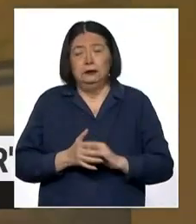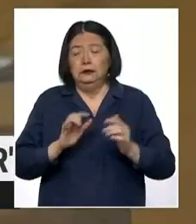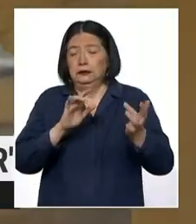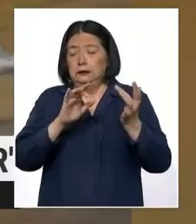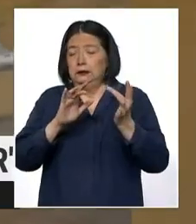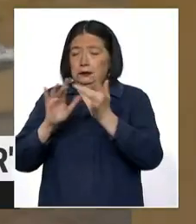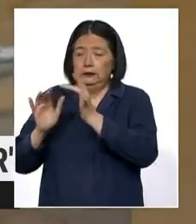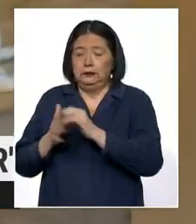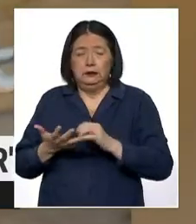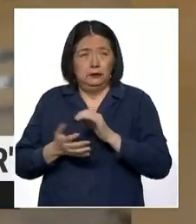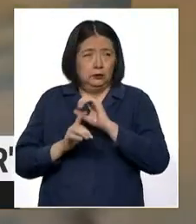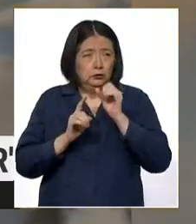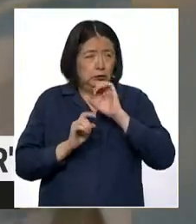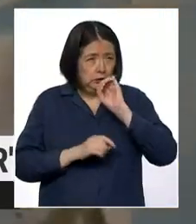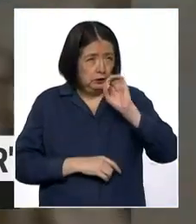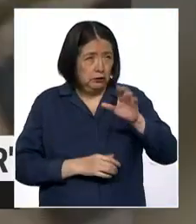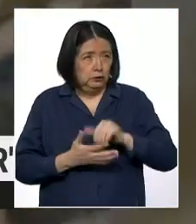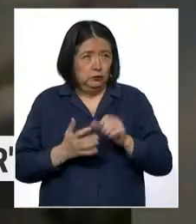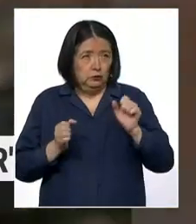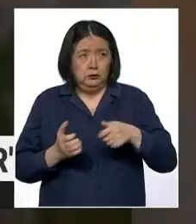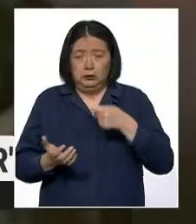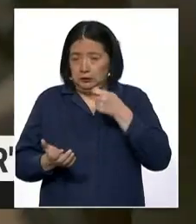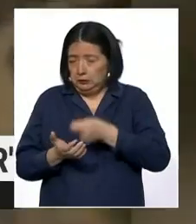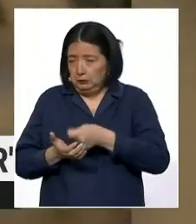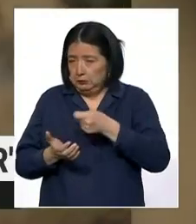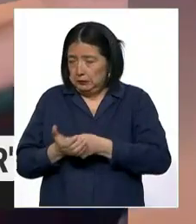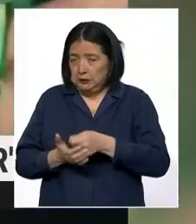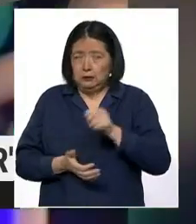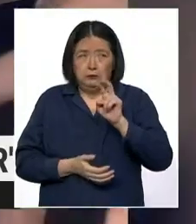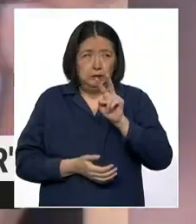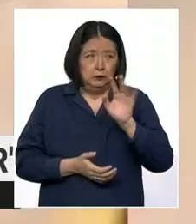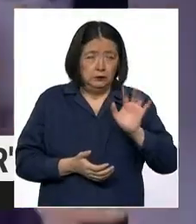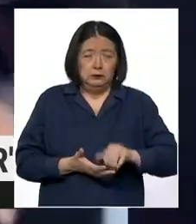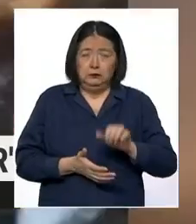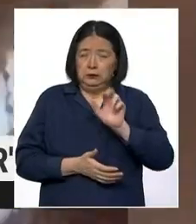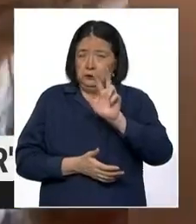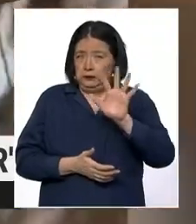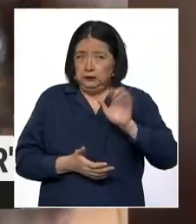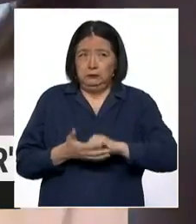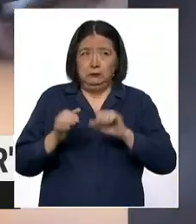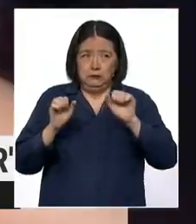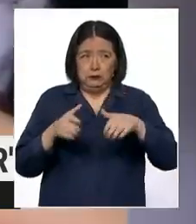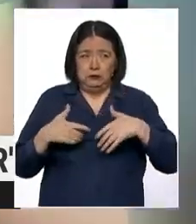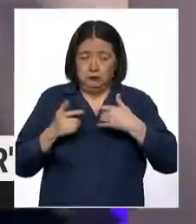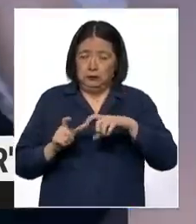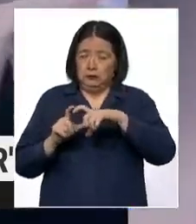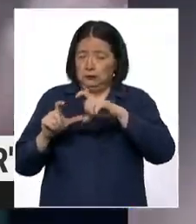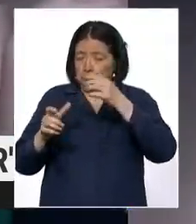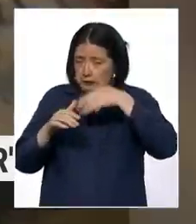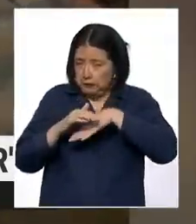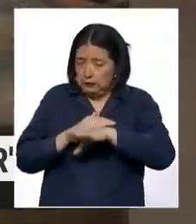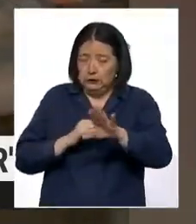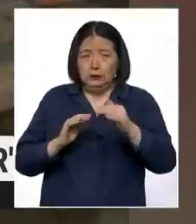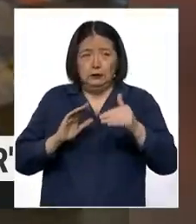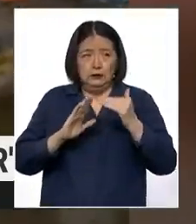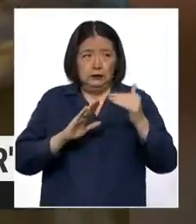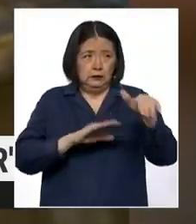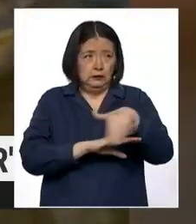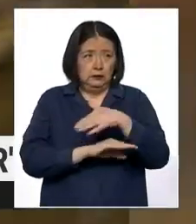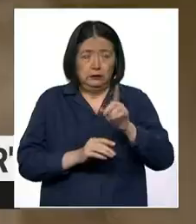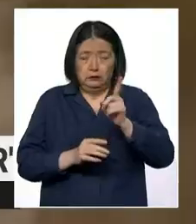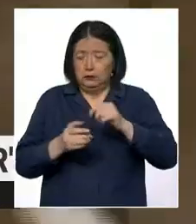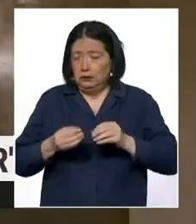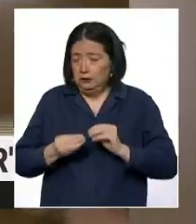cuando se promocionó, decía que uno tenía que pagar entre 25 a 30 soles para que recién te manden el QR de acceso y la dirección, porque la dirección no